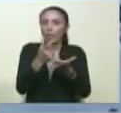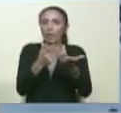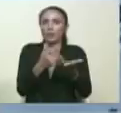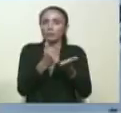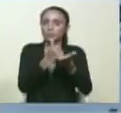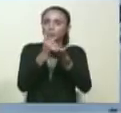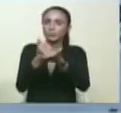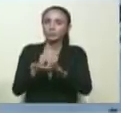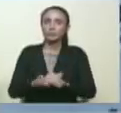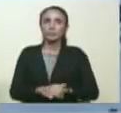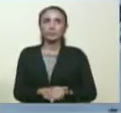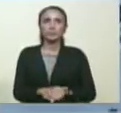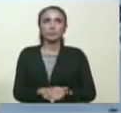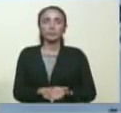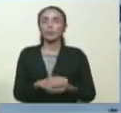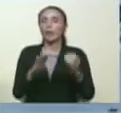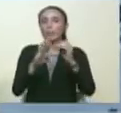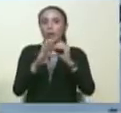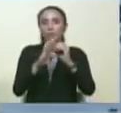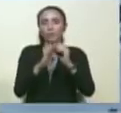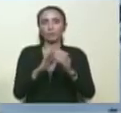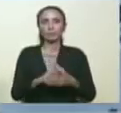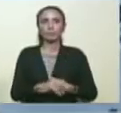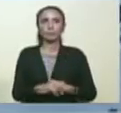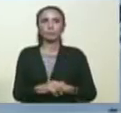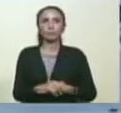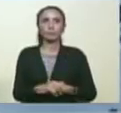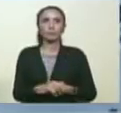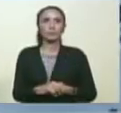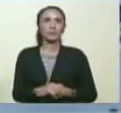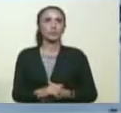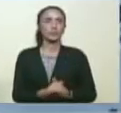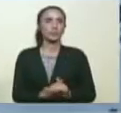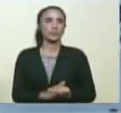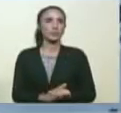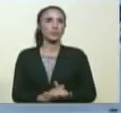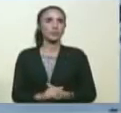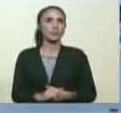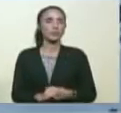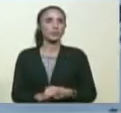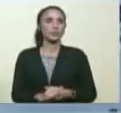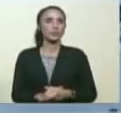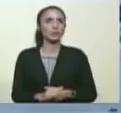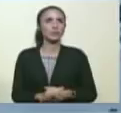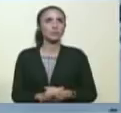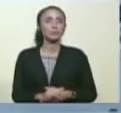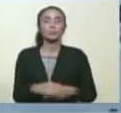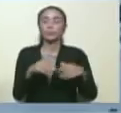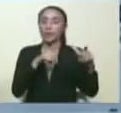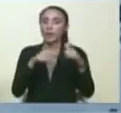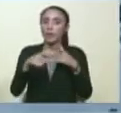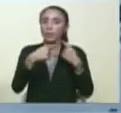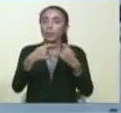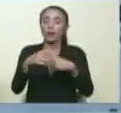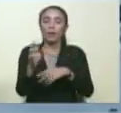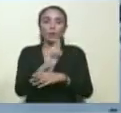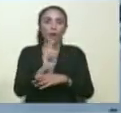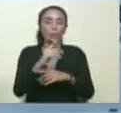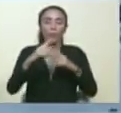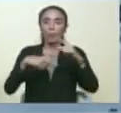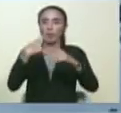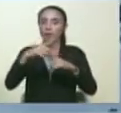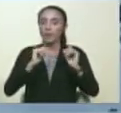inversión en Petro, y le ha aportado para créditos en Petro, ya inmediata, a partir de